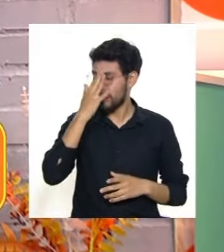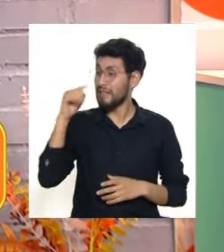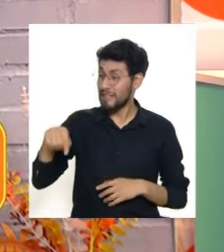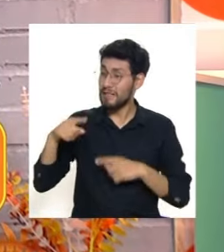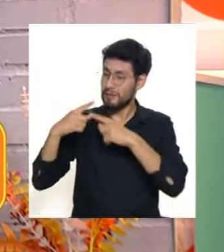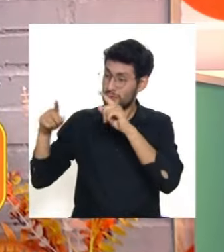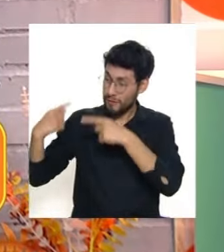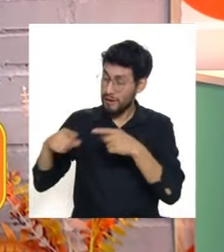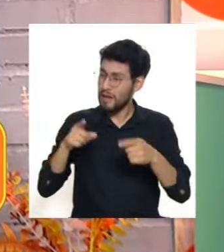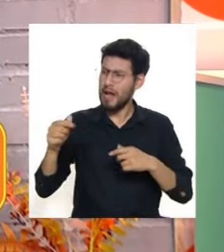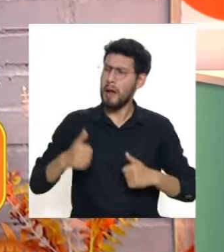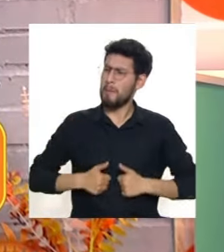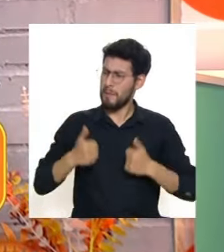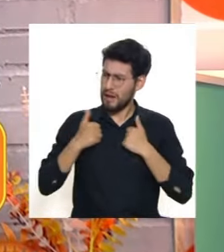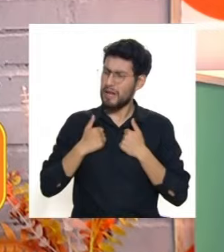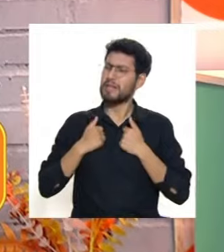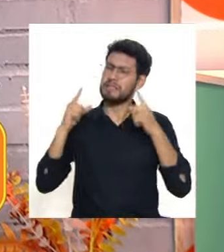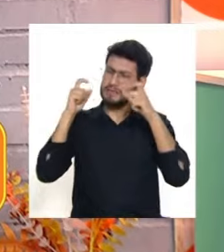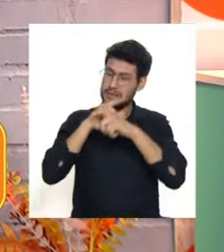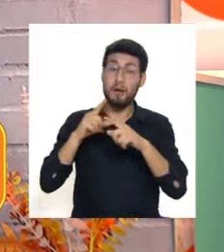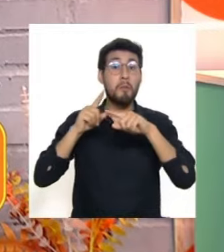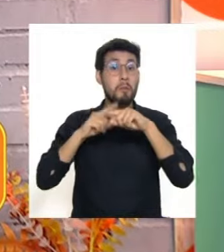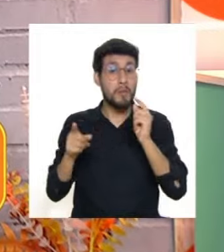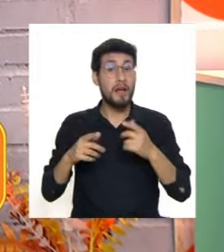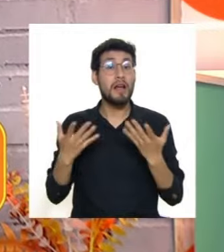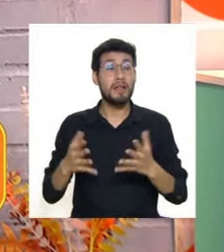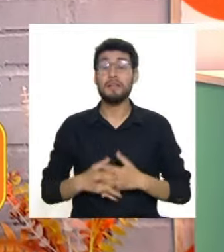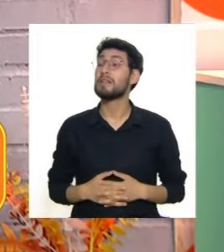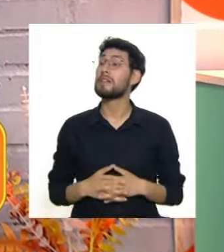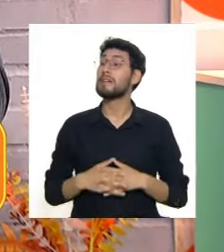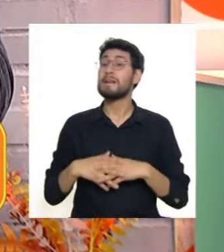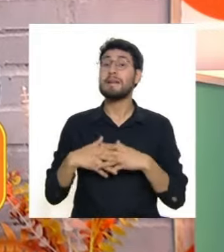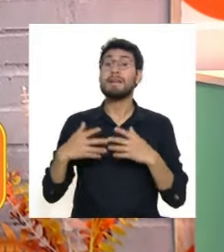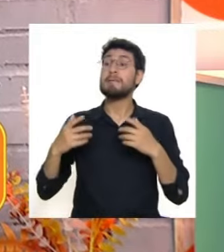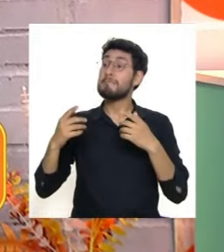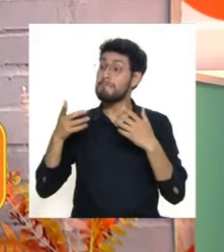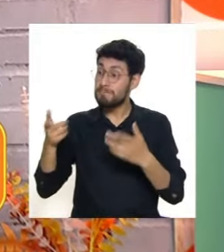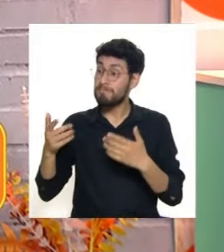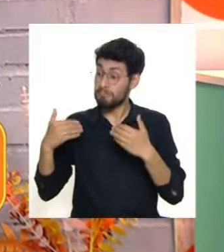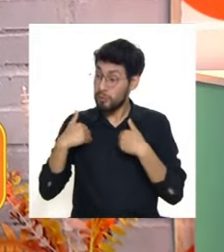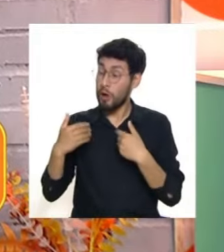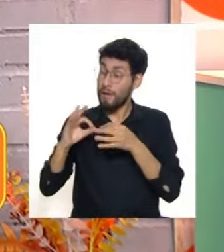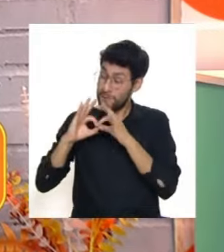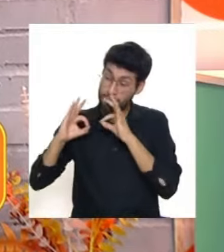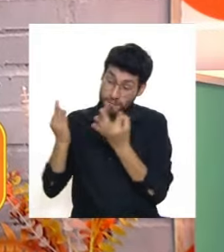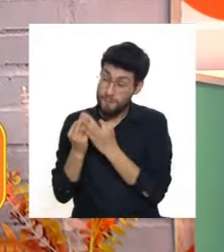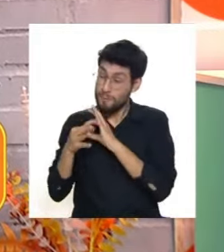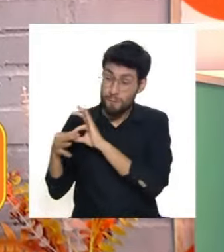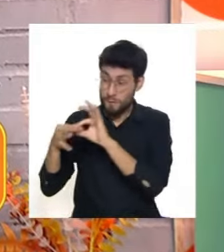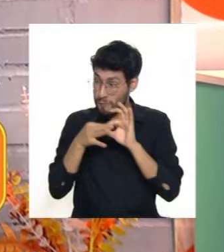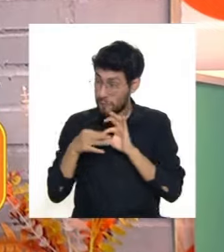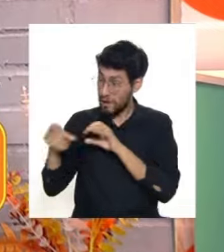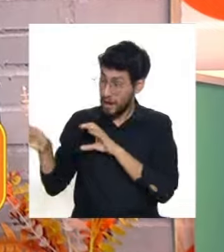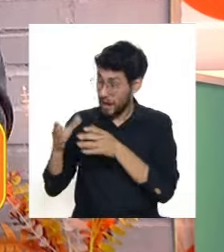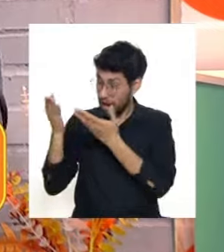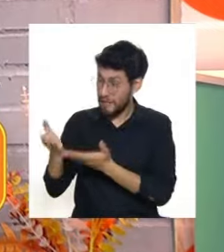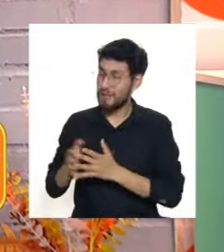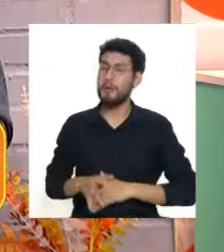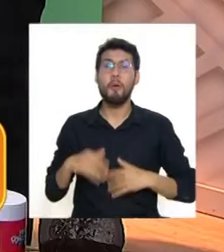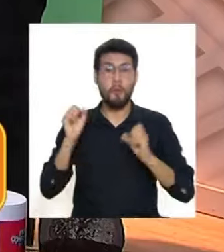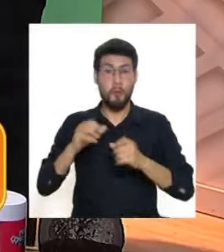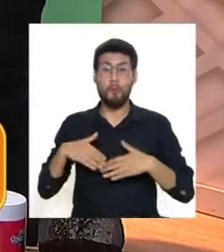todas estas situaciones que la vida nos puede traer, pero que definitivamente, si uno se une en familia como ustedes lo han hecho,